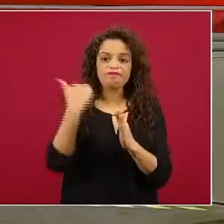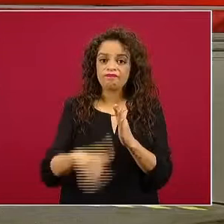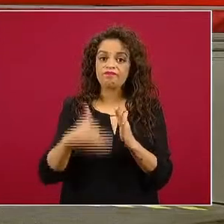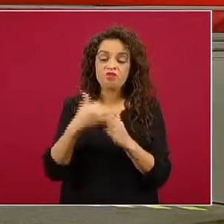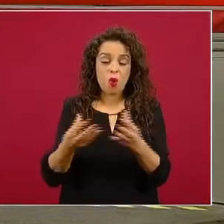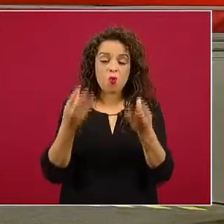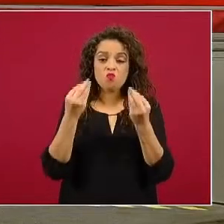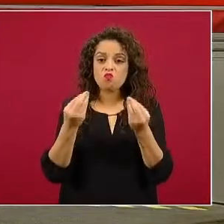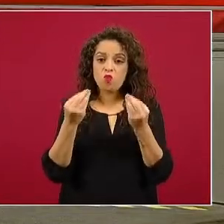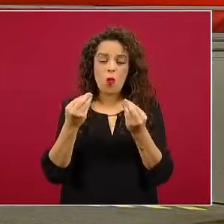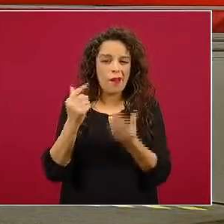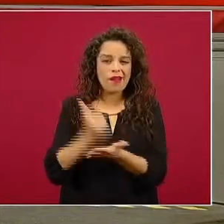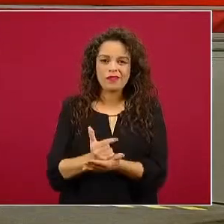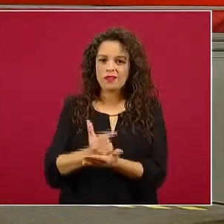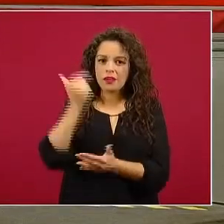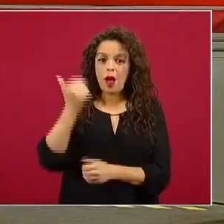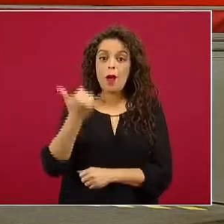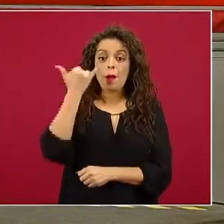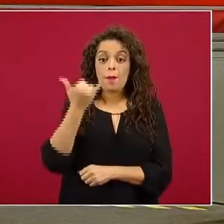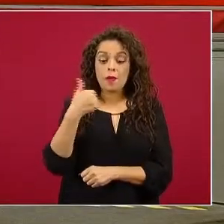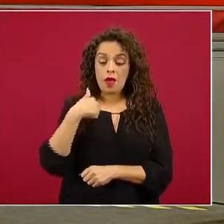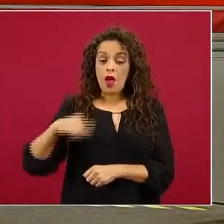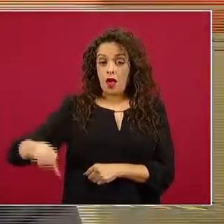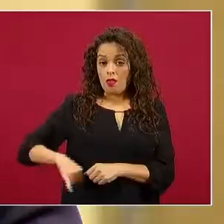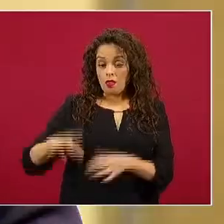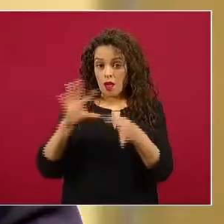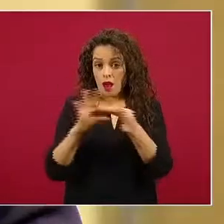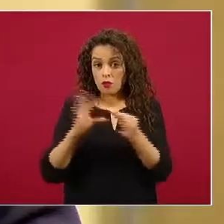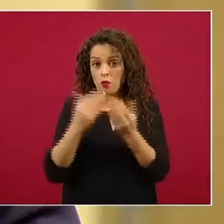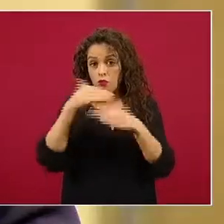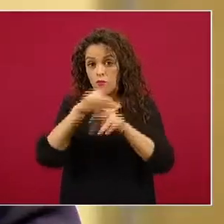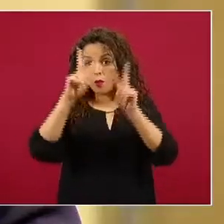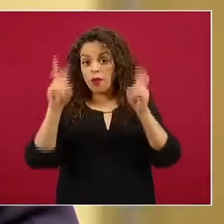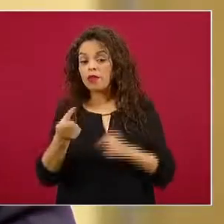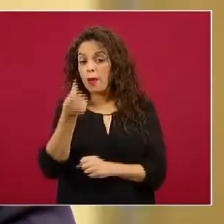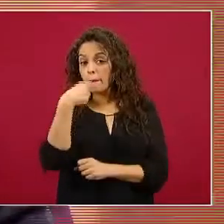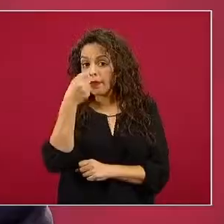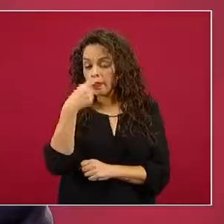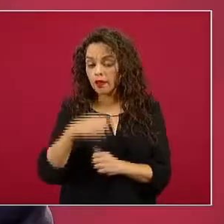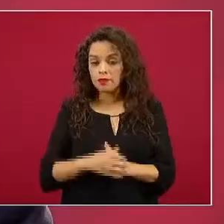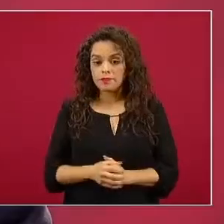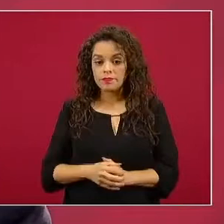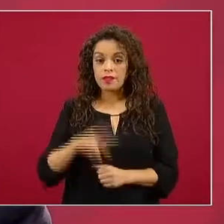los medicamentos, que me interesa comentarlo, ya lo hemos comentado en varias otras ocasiones, ha